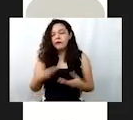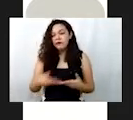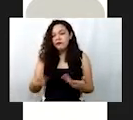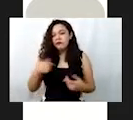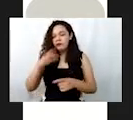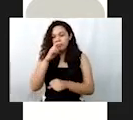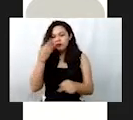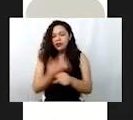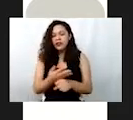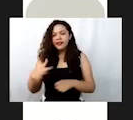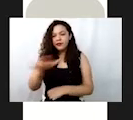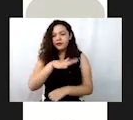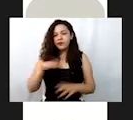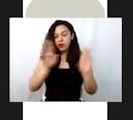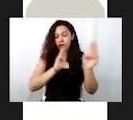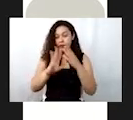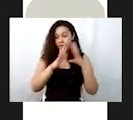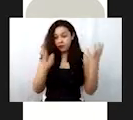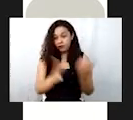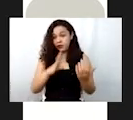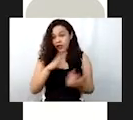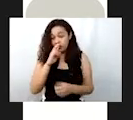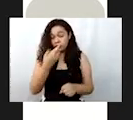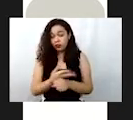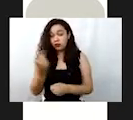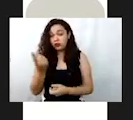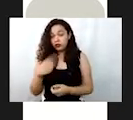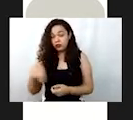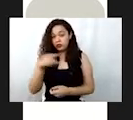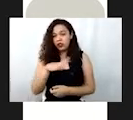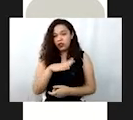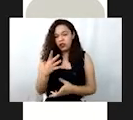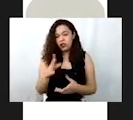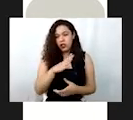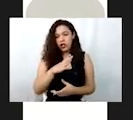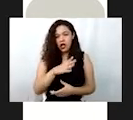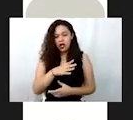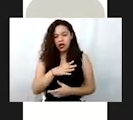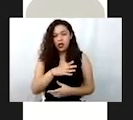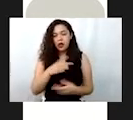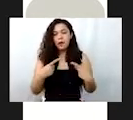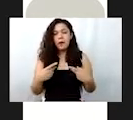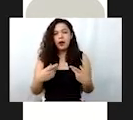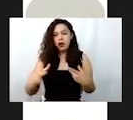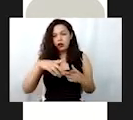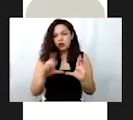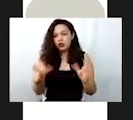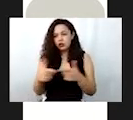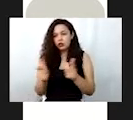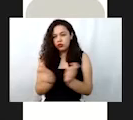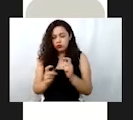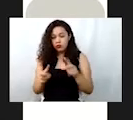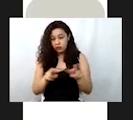responsabilidad planetaria porque pues ustedes en muchas ocasiones trabajan con poblaciones sumamente vulnerables, pero